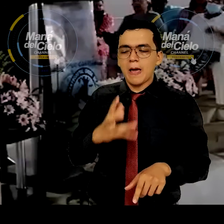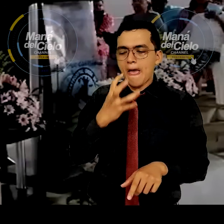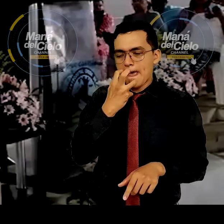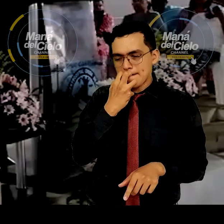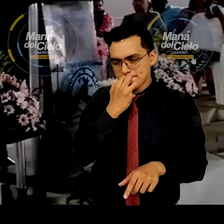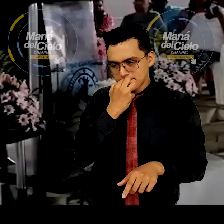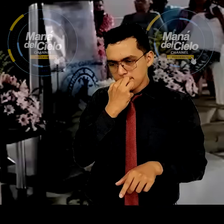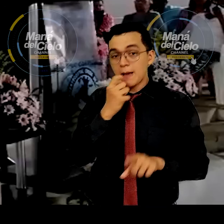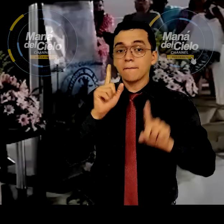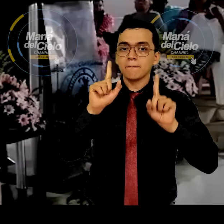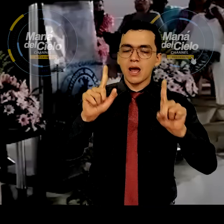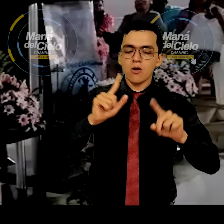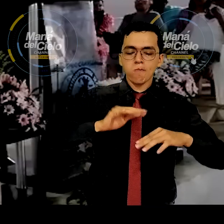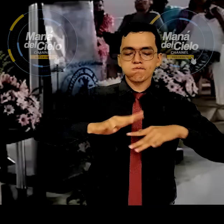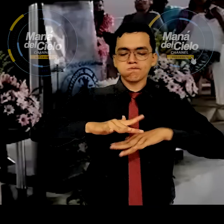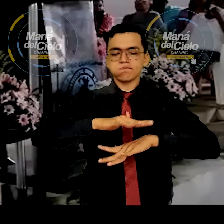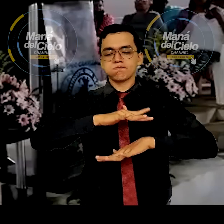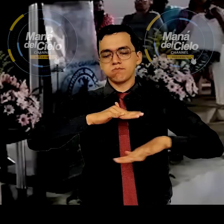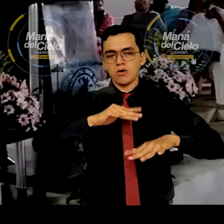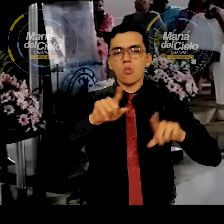laguna en el espíritu.